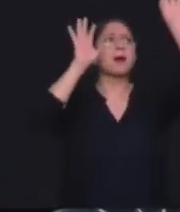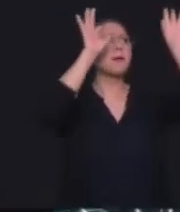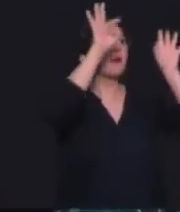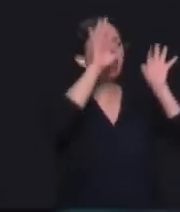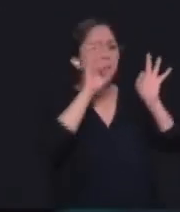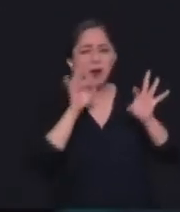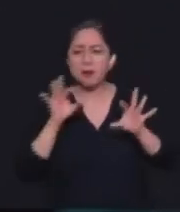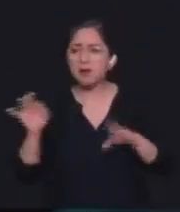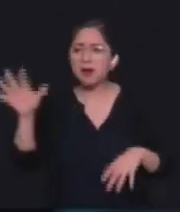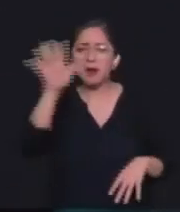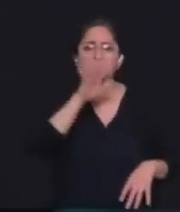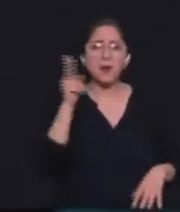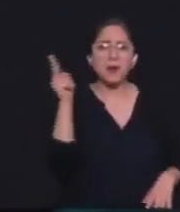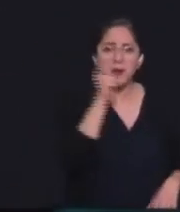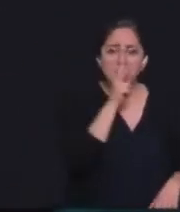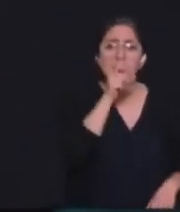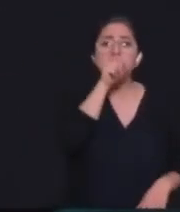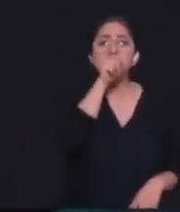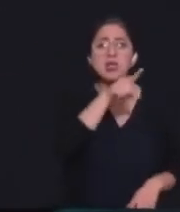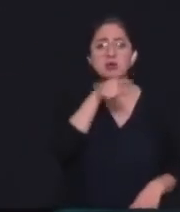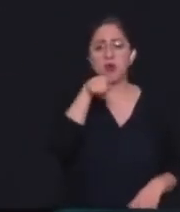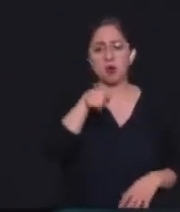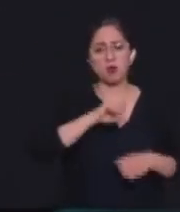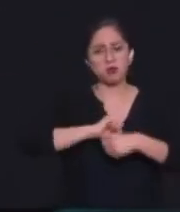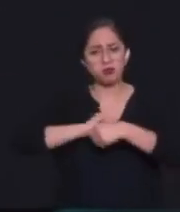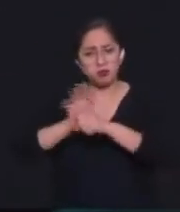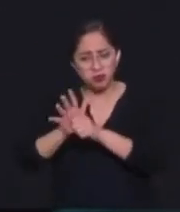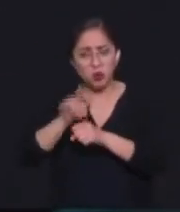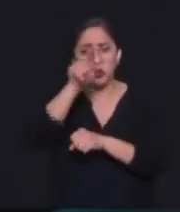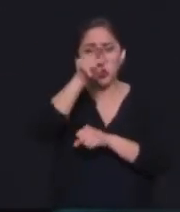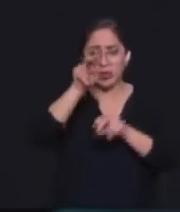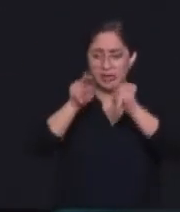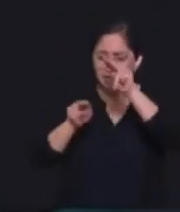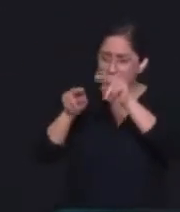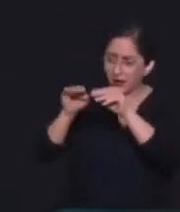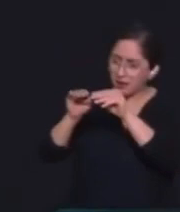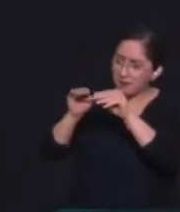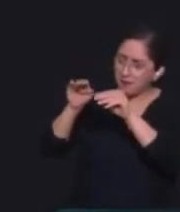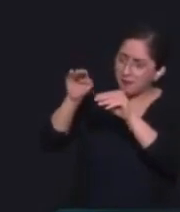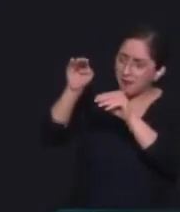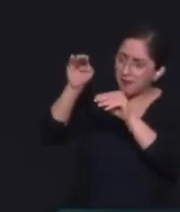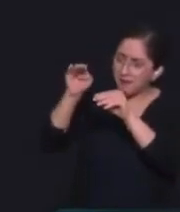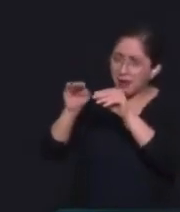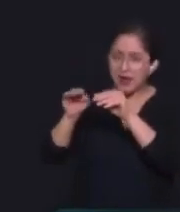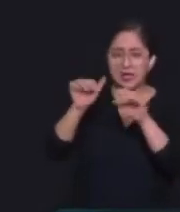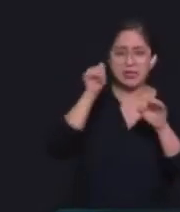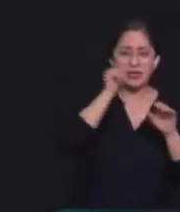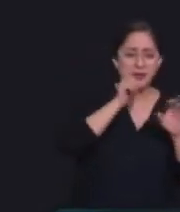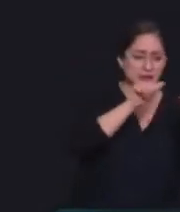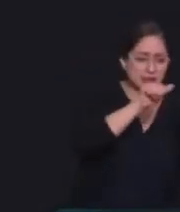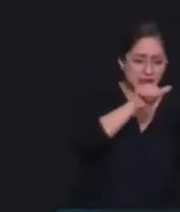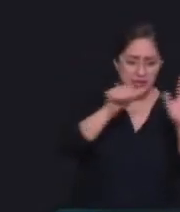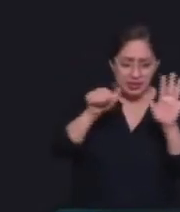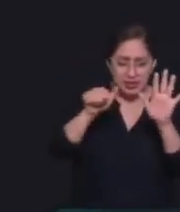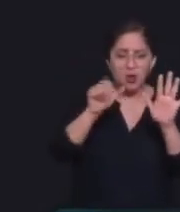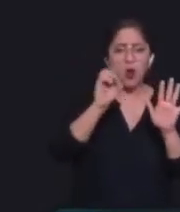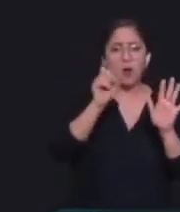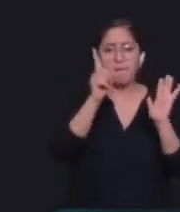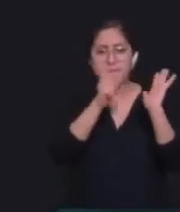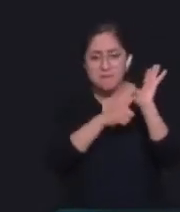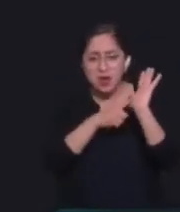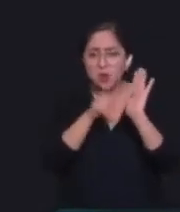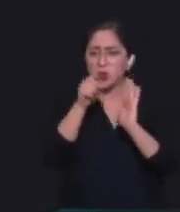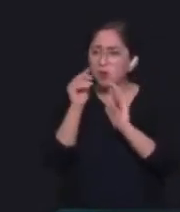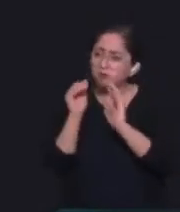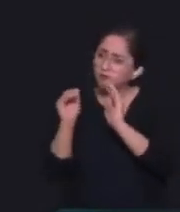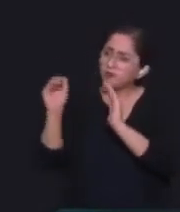ambiente, incluyendo SARS-CoV-2. Entonces le ponen la medición ahí, casi siempre un ambiente seguro es entre 600 y 1000 partes por millón,